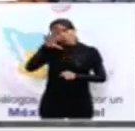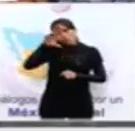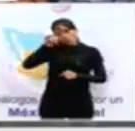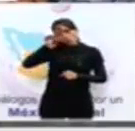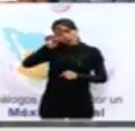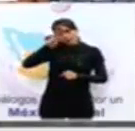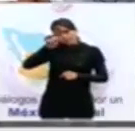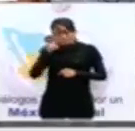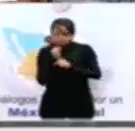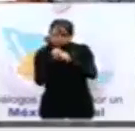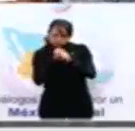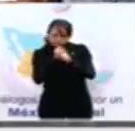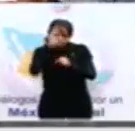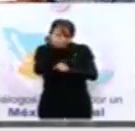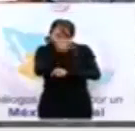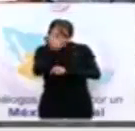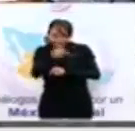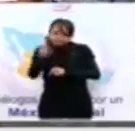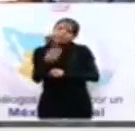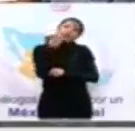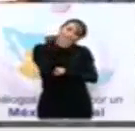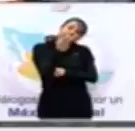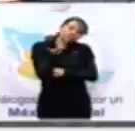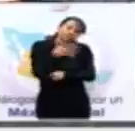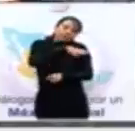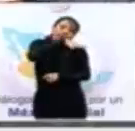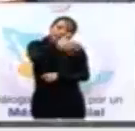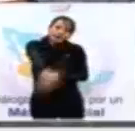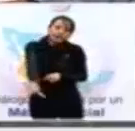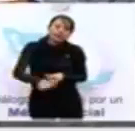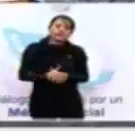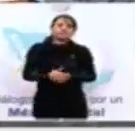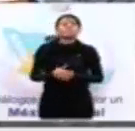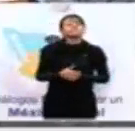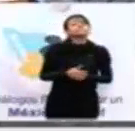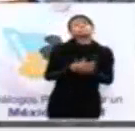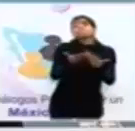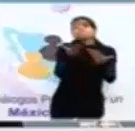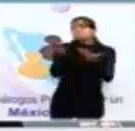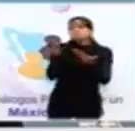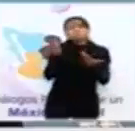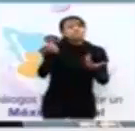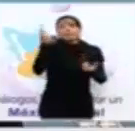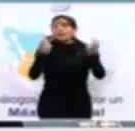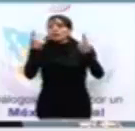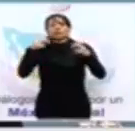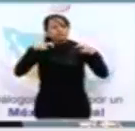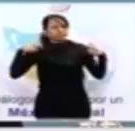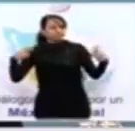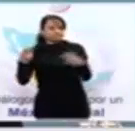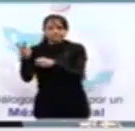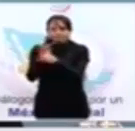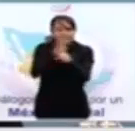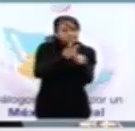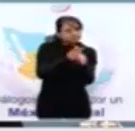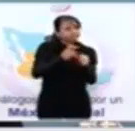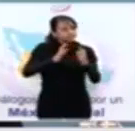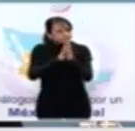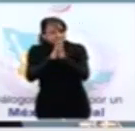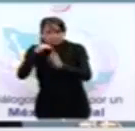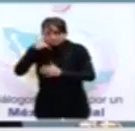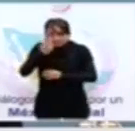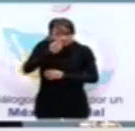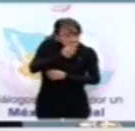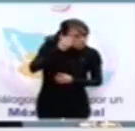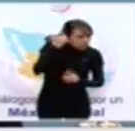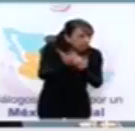recientemente. Muchas gracias, Gonzalo Hernández. ¿Alguien de los panelistas que quiera hacer uso de la palabra para plantearnos su